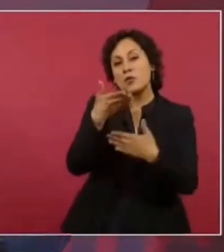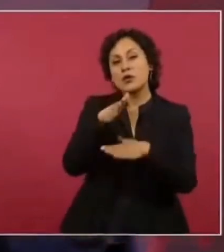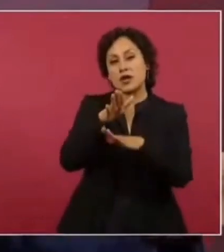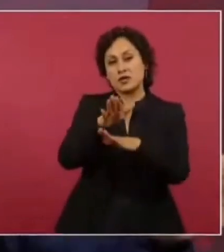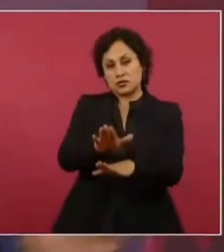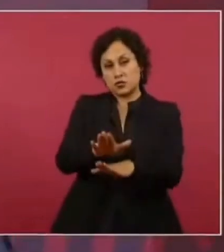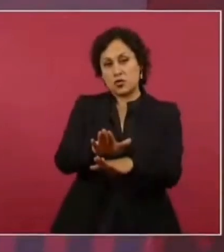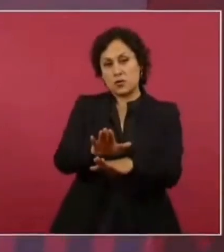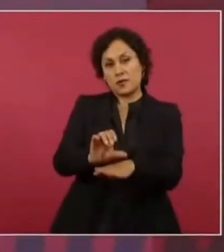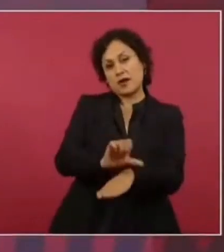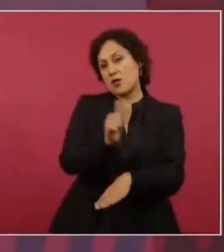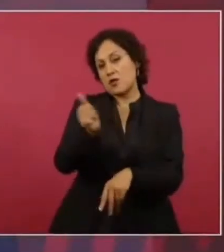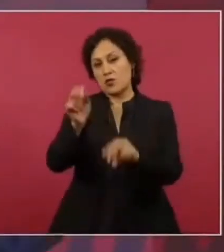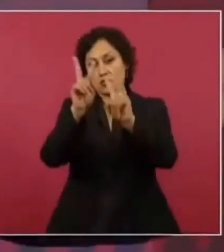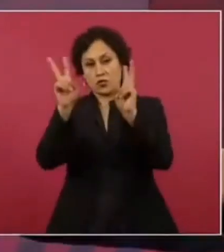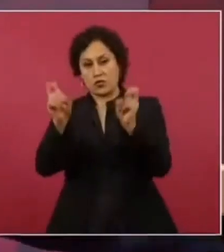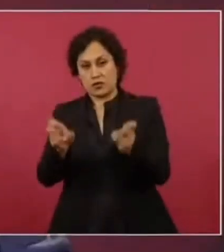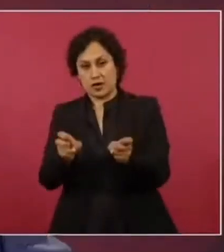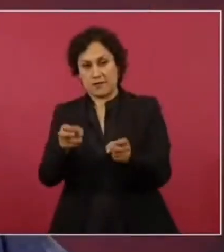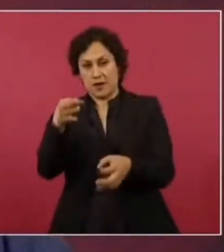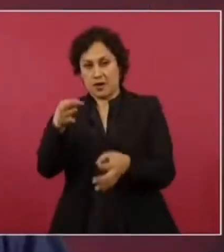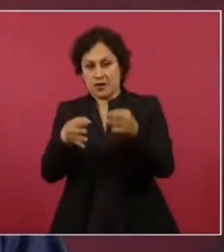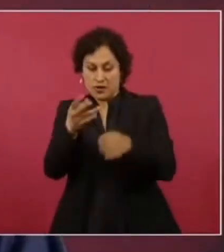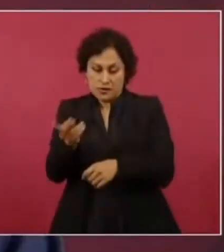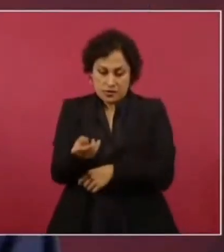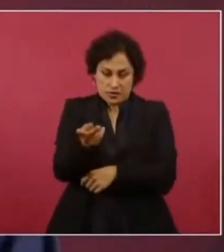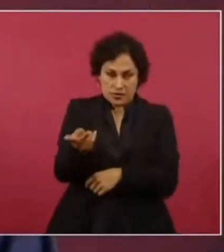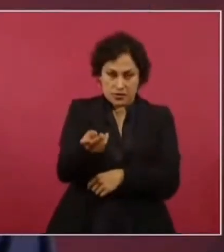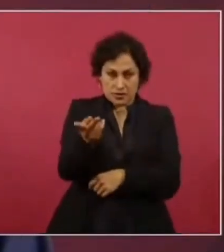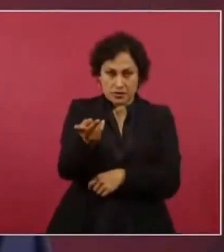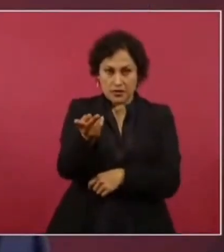otras cosas sobre un cuestionamiento